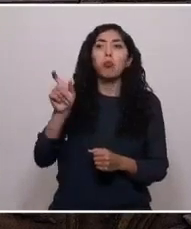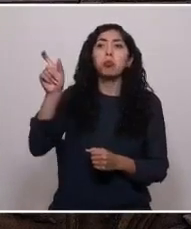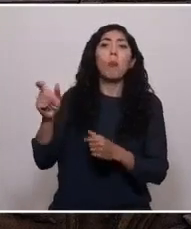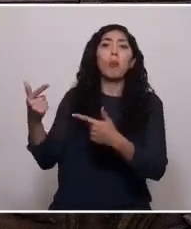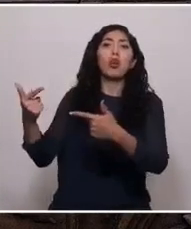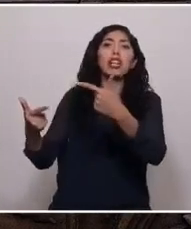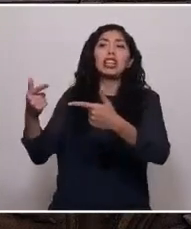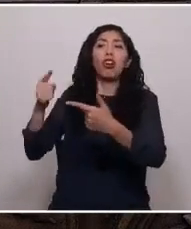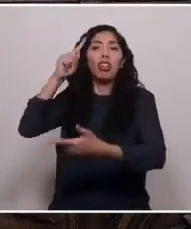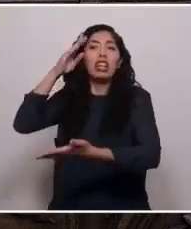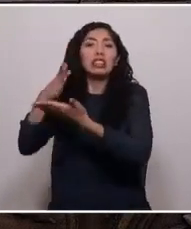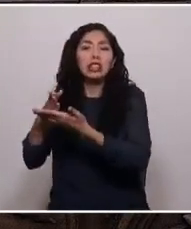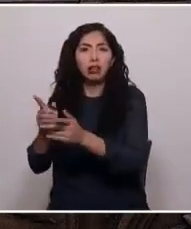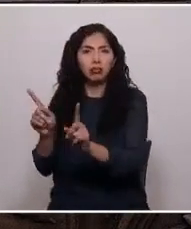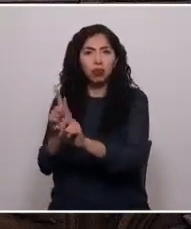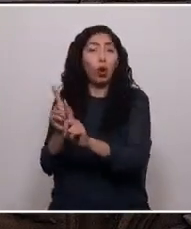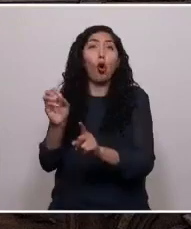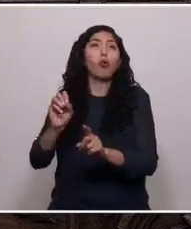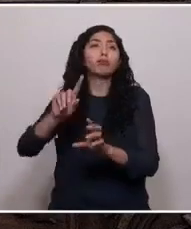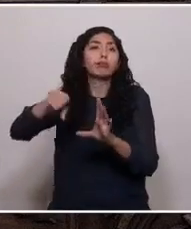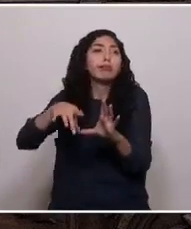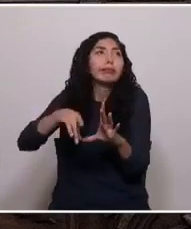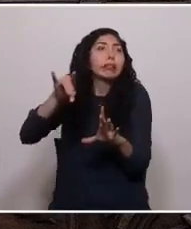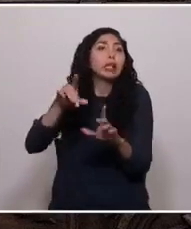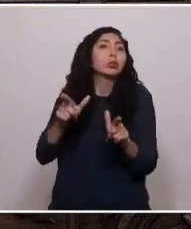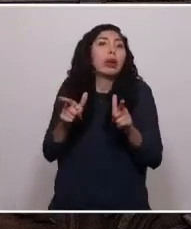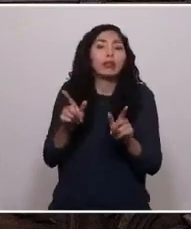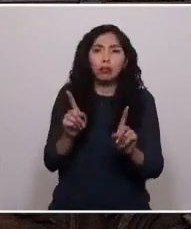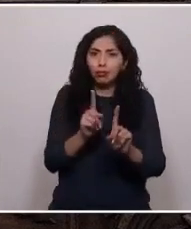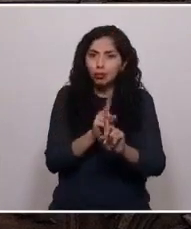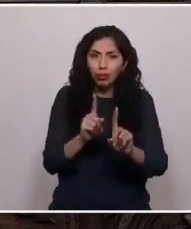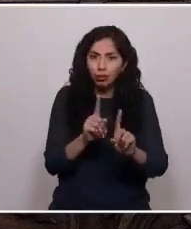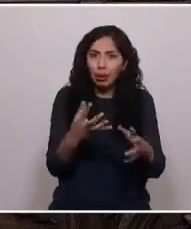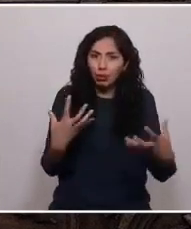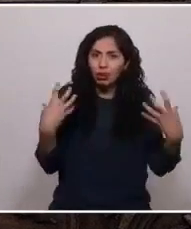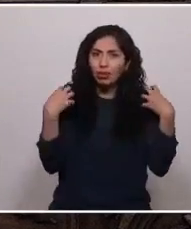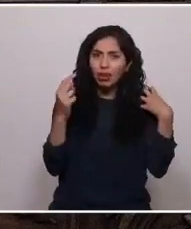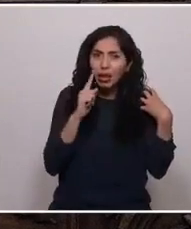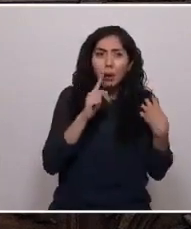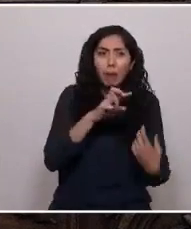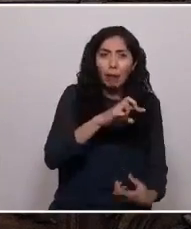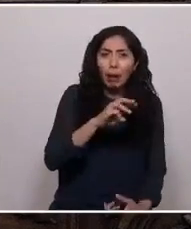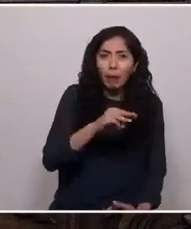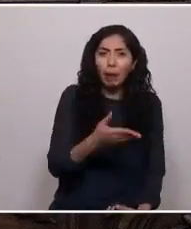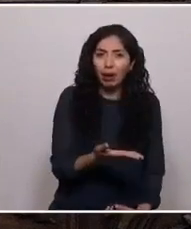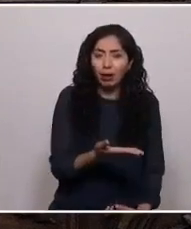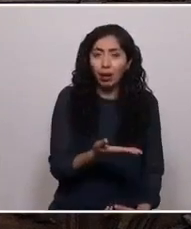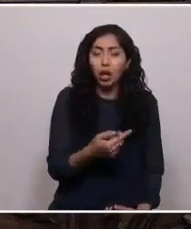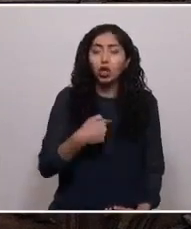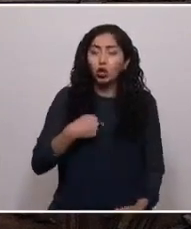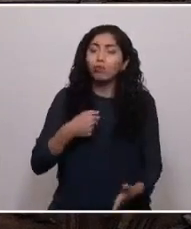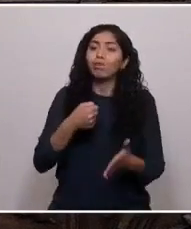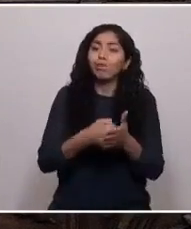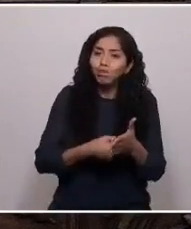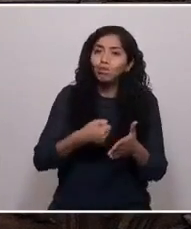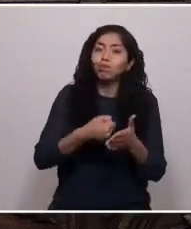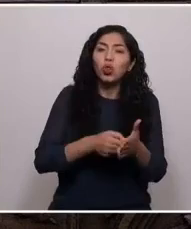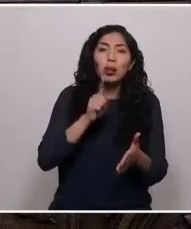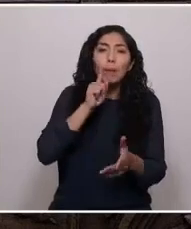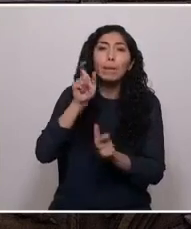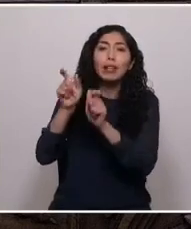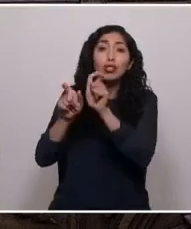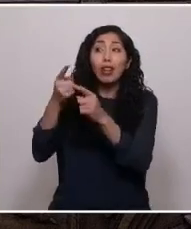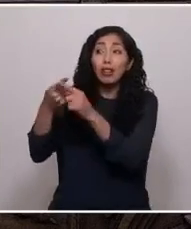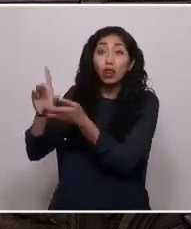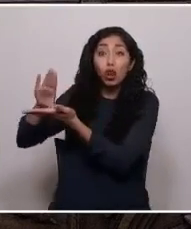o una tómbola de la suerte quiero luchar por aquellas personas migrantes que vienen a